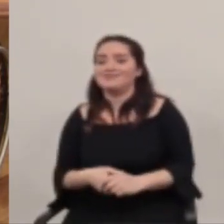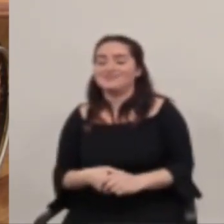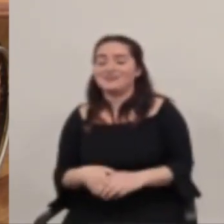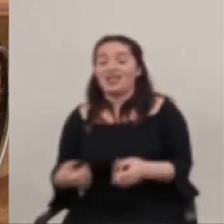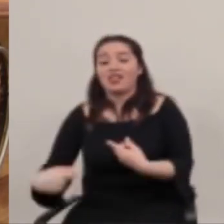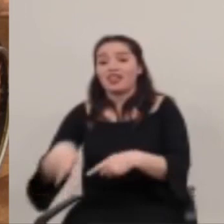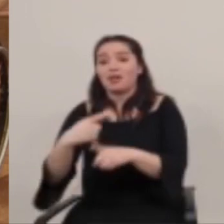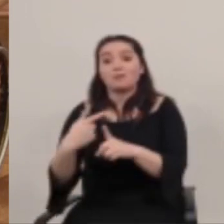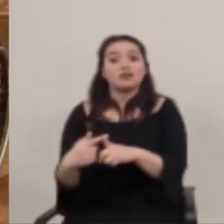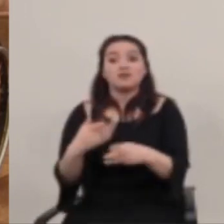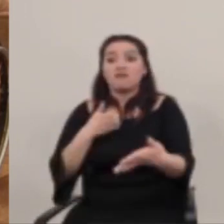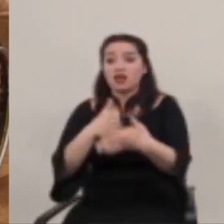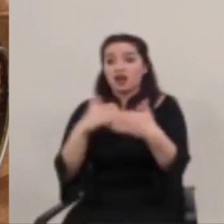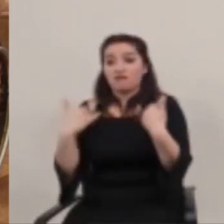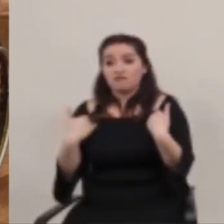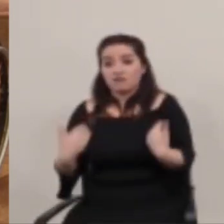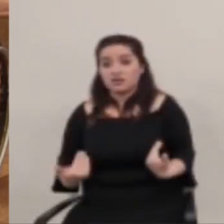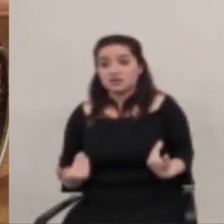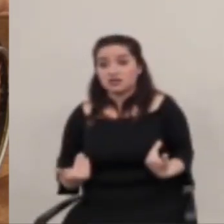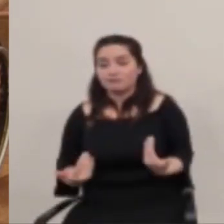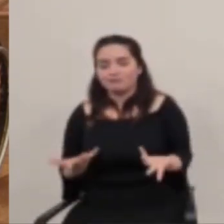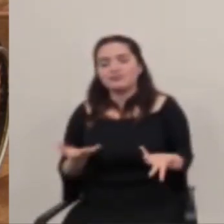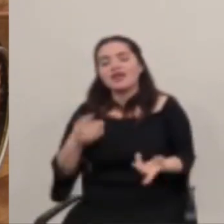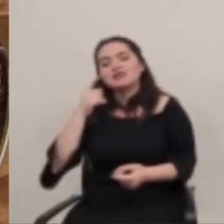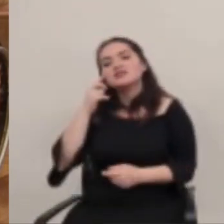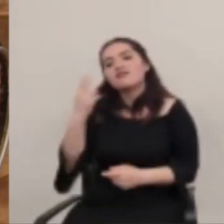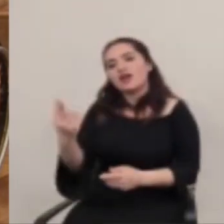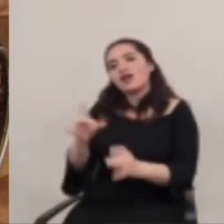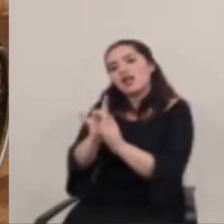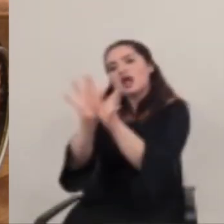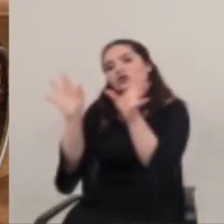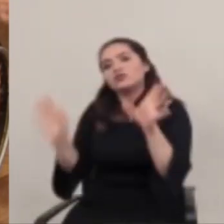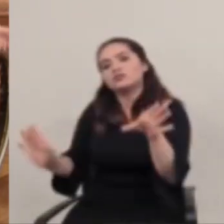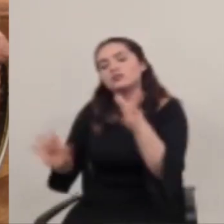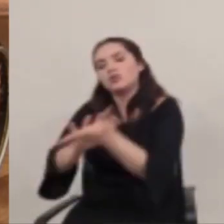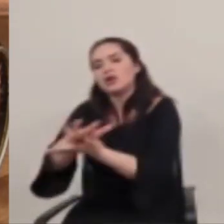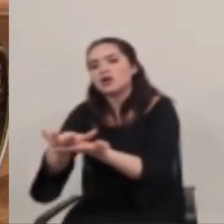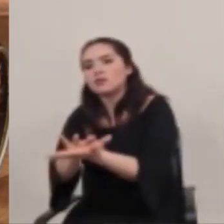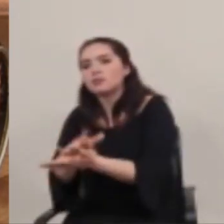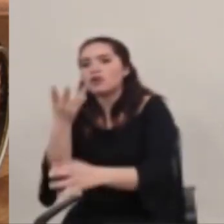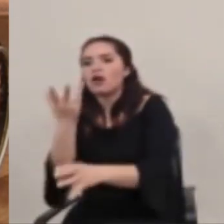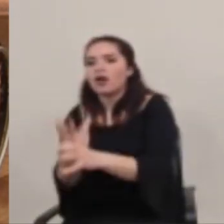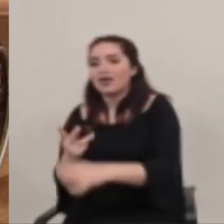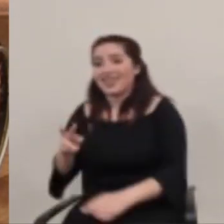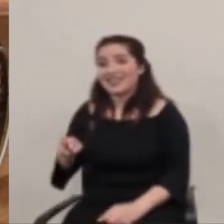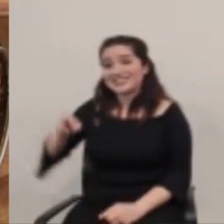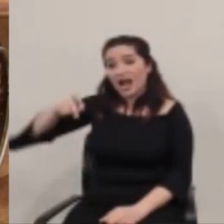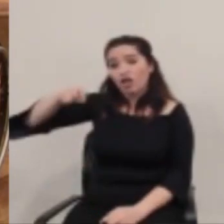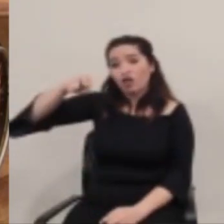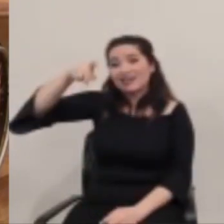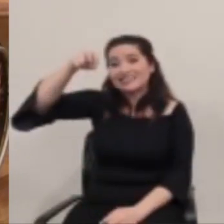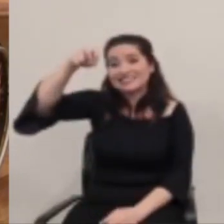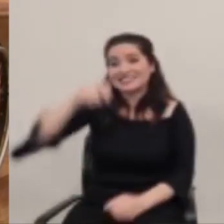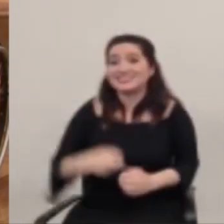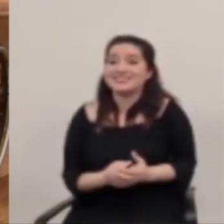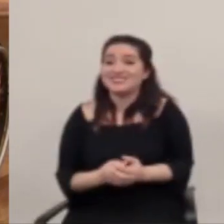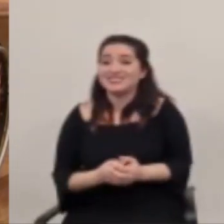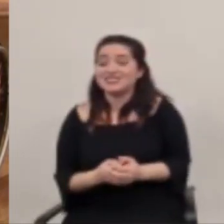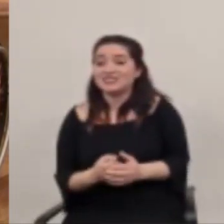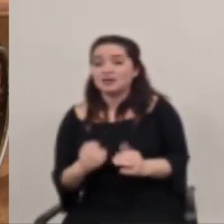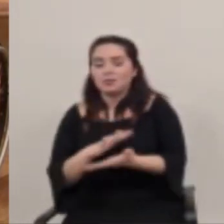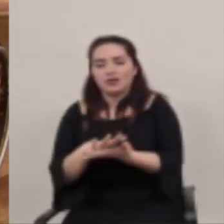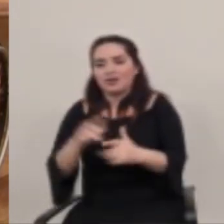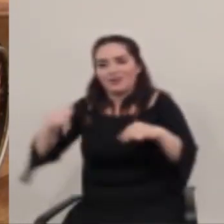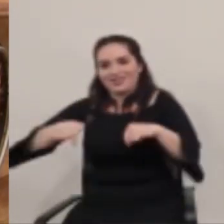Además de las barreras físicas, que muchas veces son muy evidentes, como es el hecho de que hayan escalones, que por ejemplo, para poder subir esta parte de